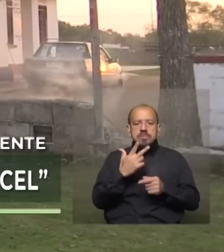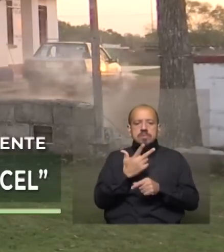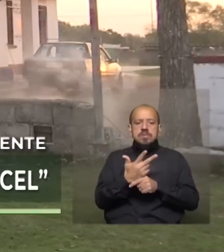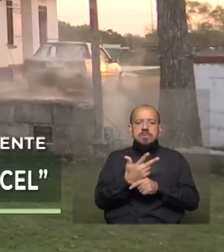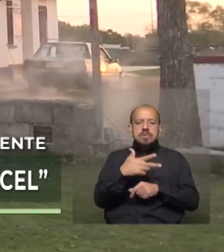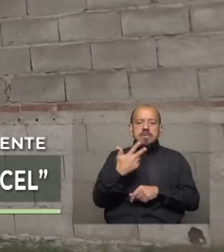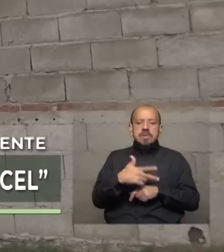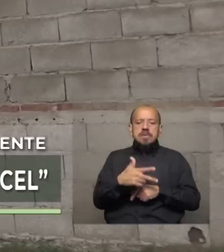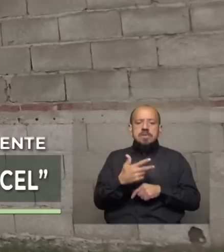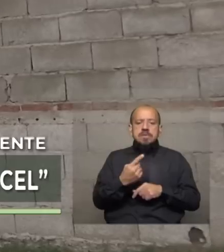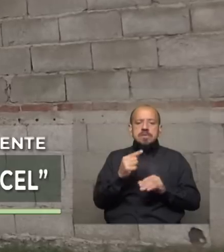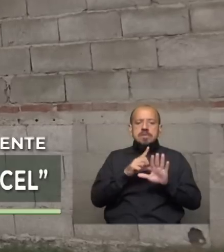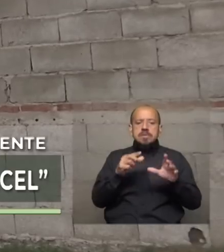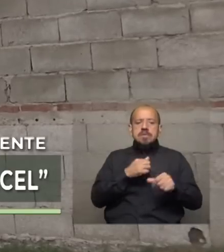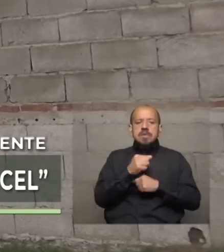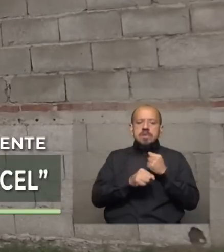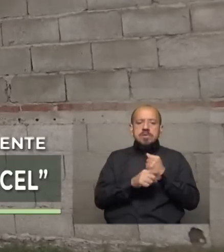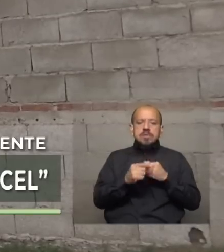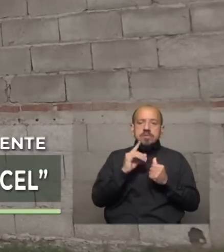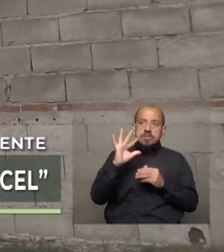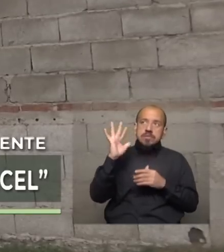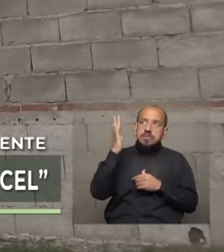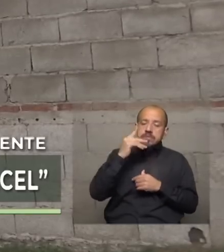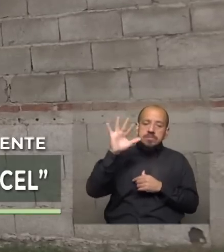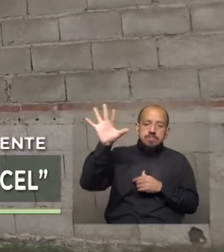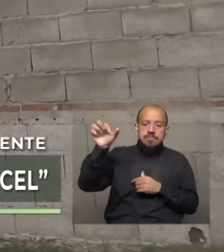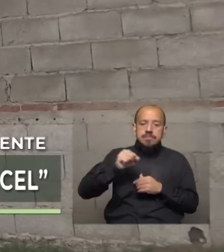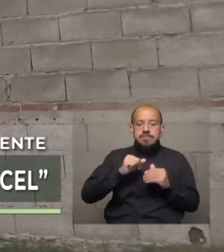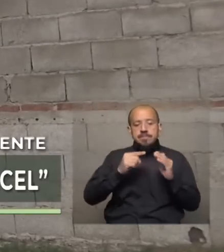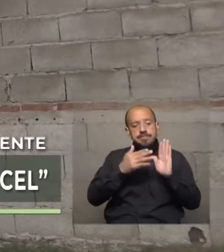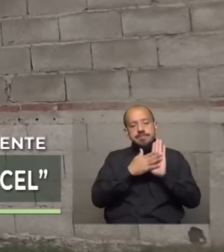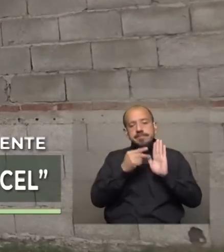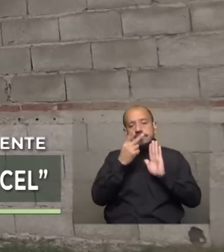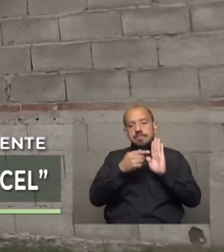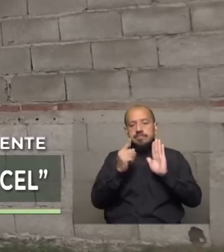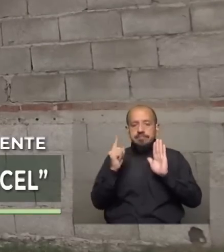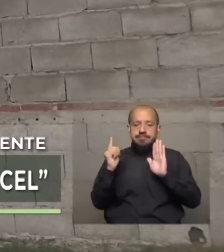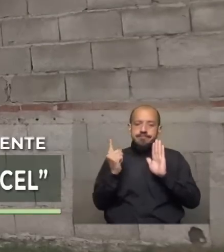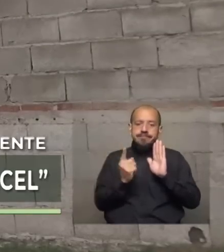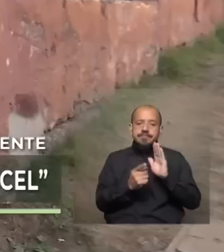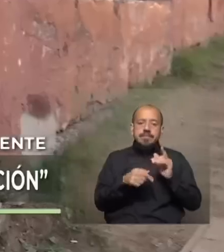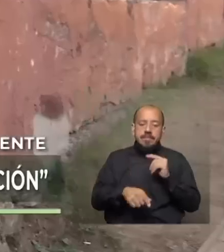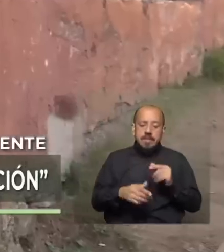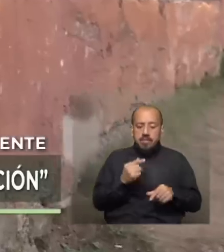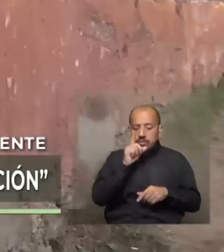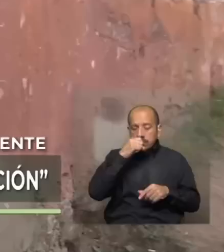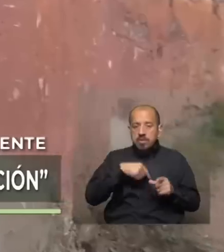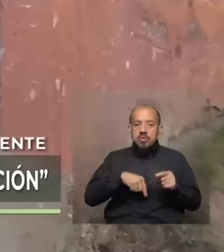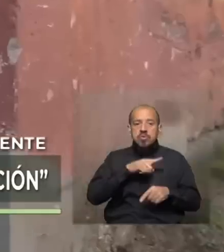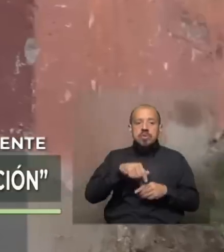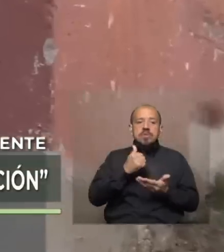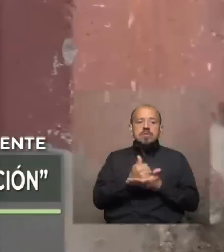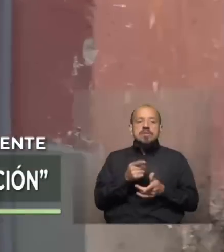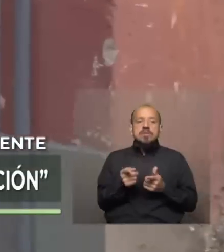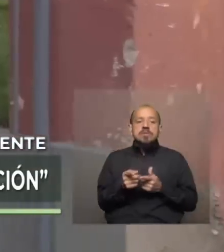años compañeros que fueron trasladados del interior apartado de su familia privados de de cualquier información a la familia de dónde estaban